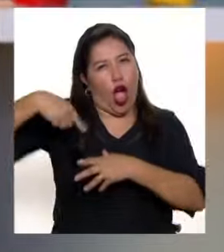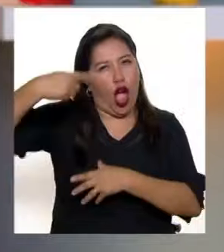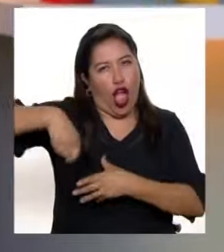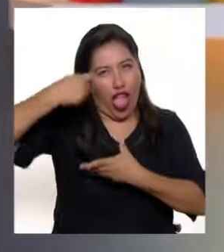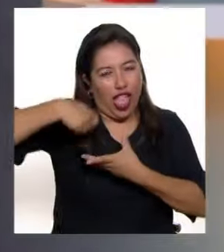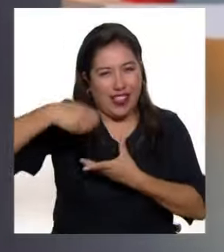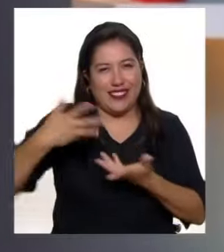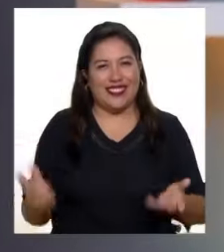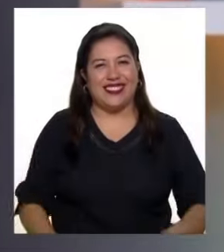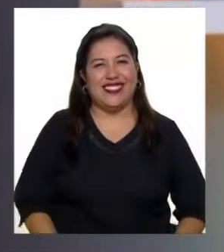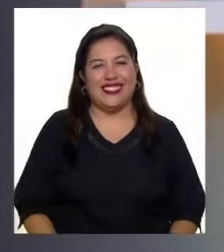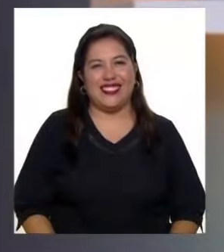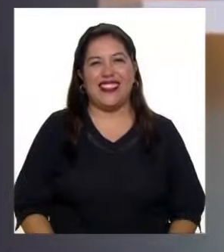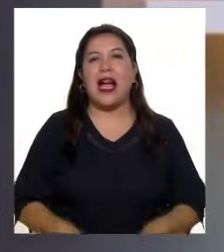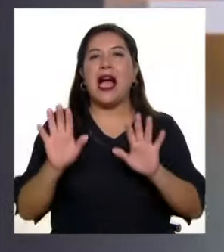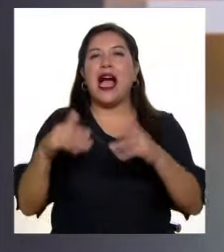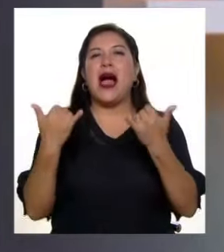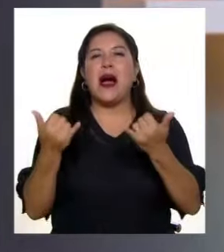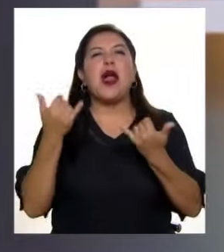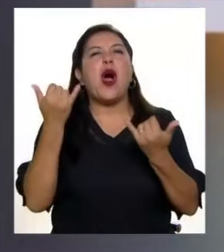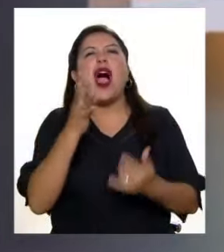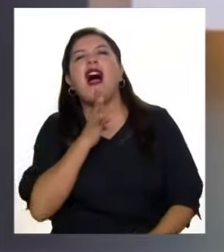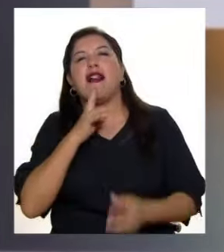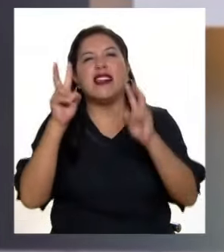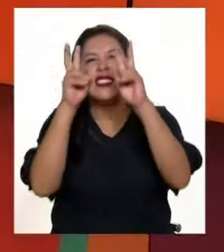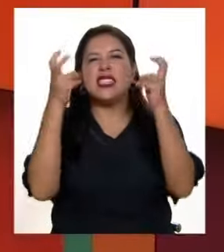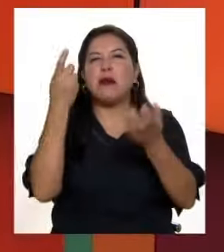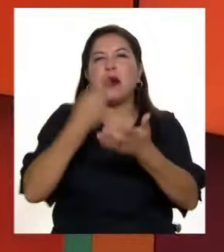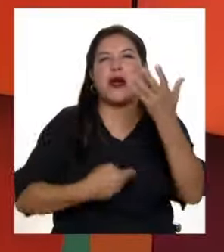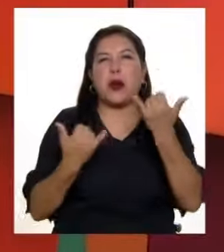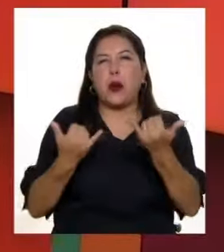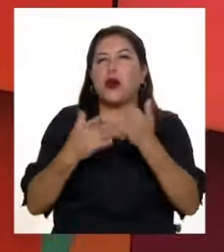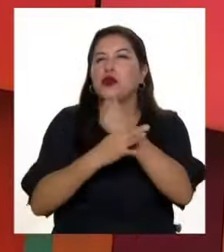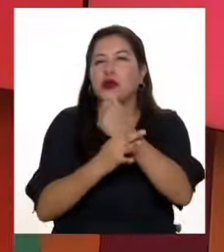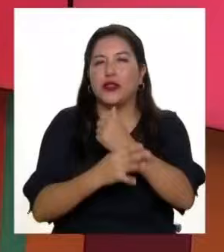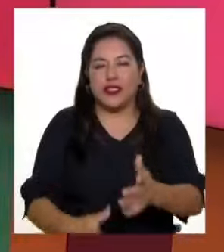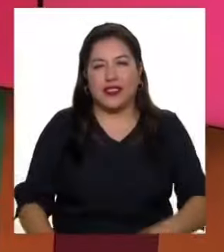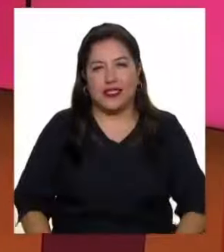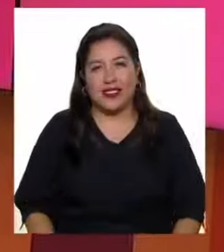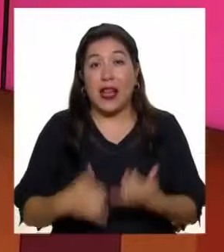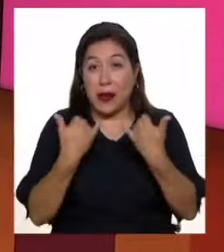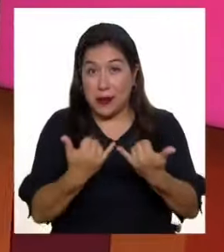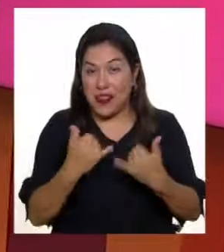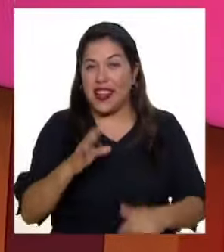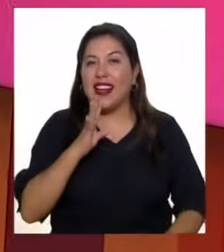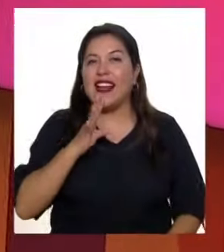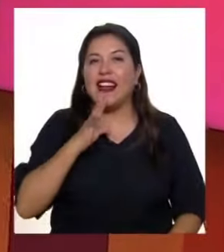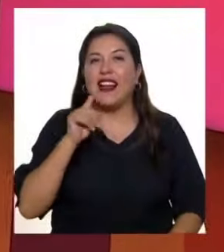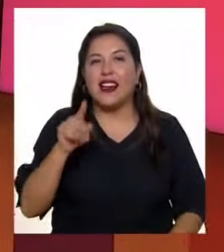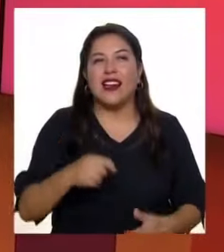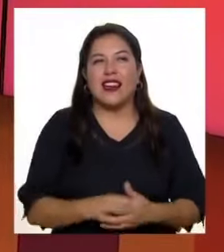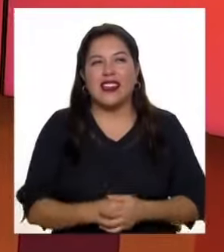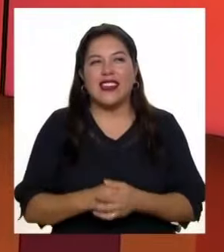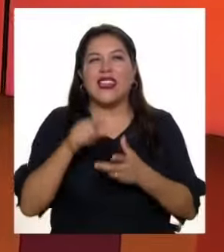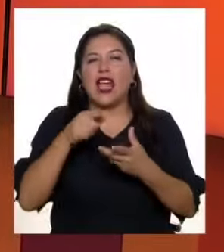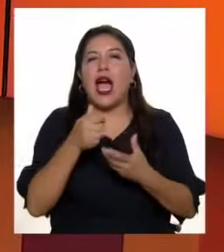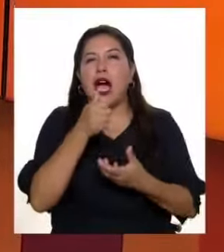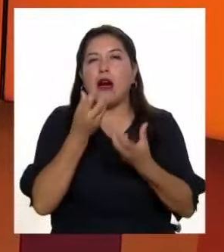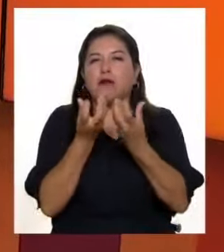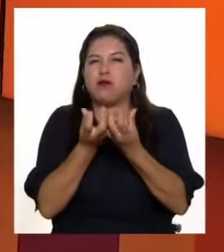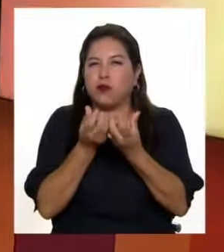favor, cuéntenos un poquito más a detalle de qué tema vamos a hablar el día de hoy. Hoy en Más Conectados con la Salud vamos a hablar acerca de la prostatitis,